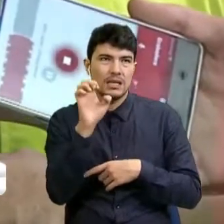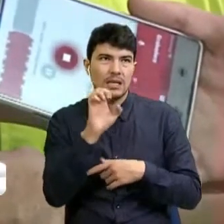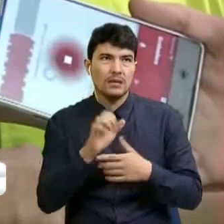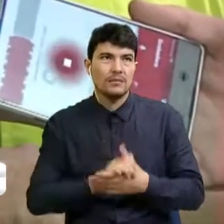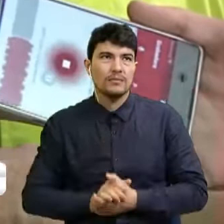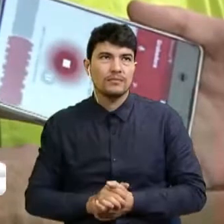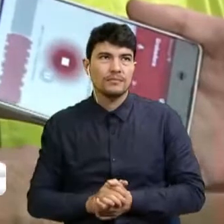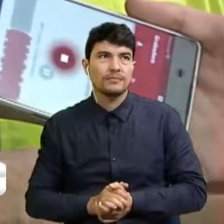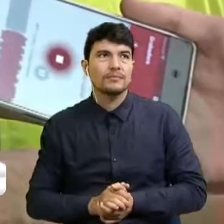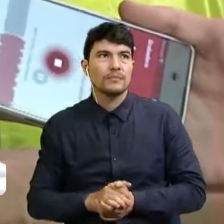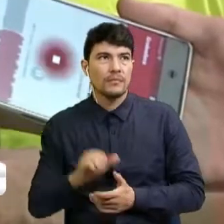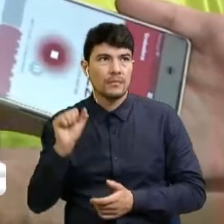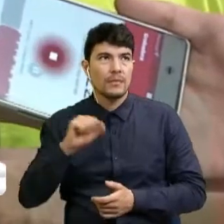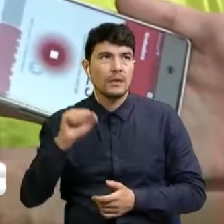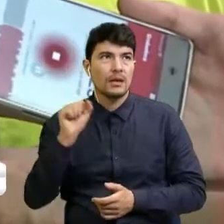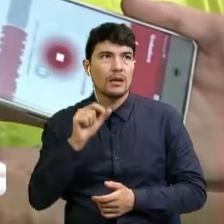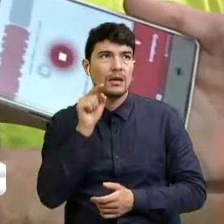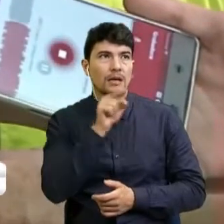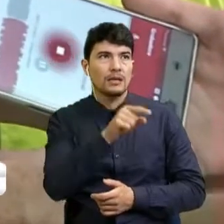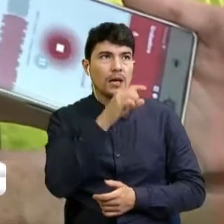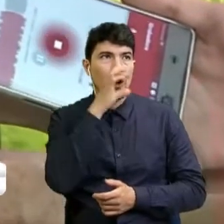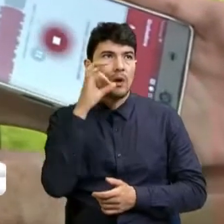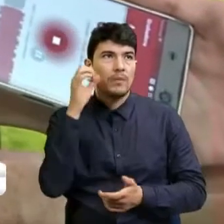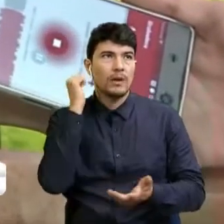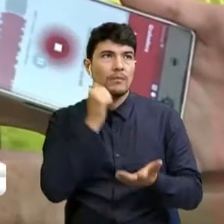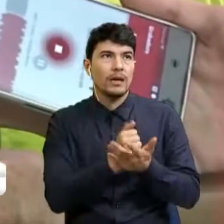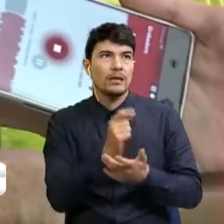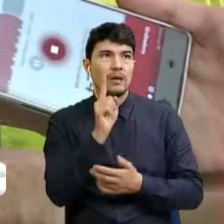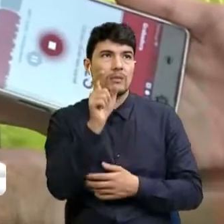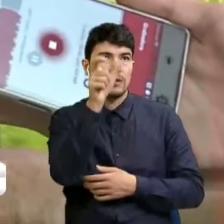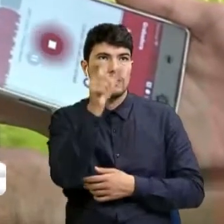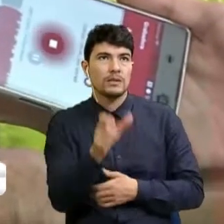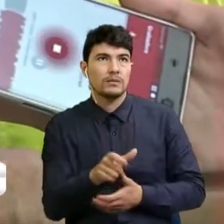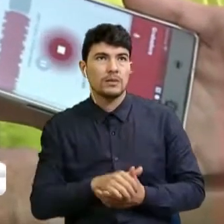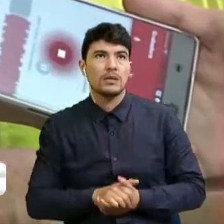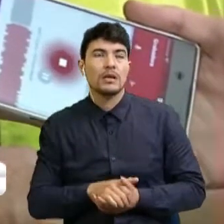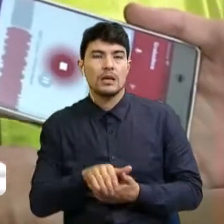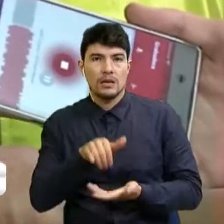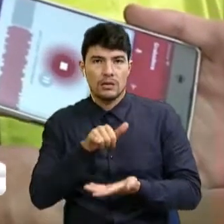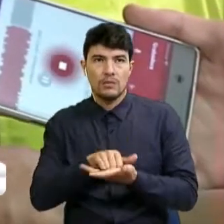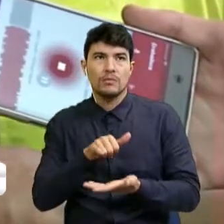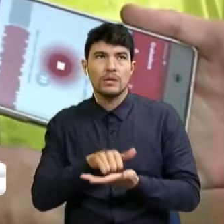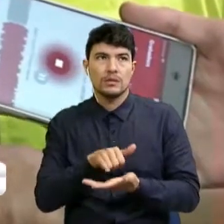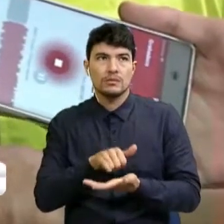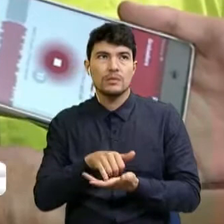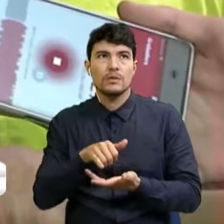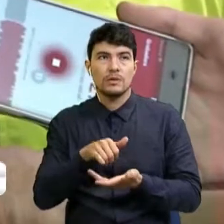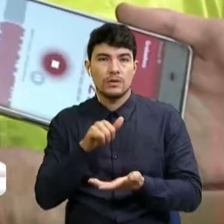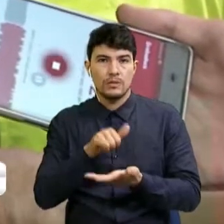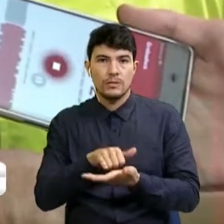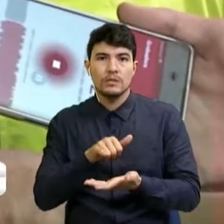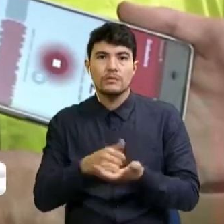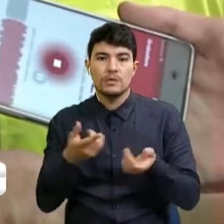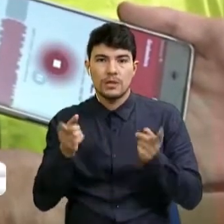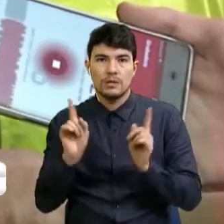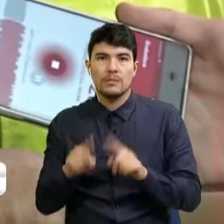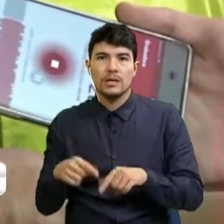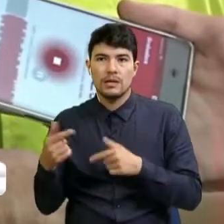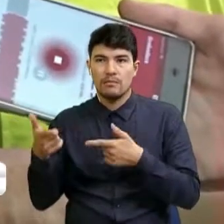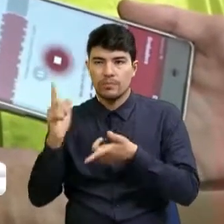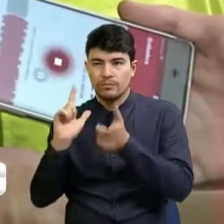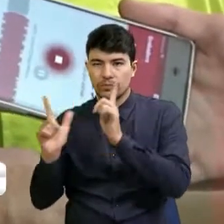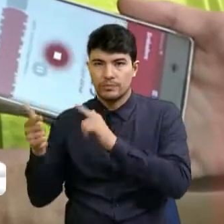donde asesinan a una persona así mismo en el intercambio de disparos resulta